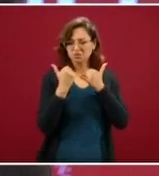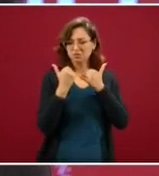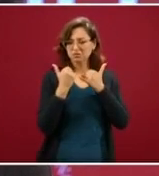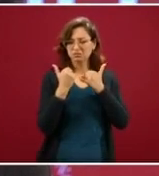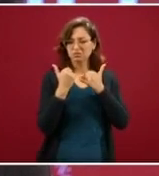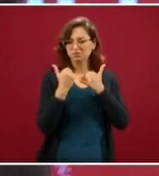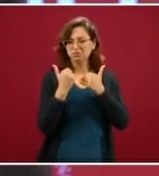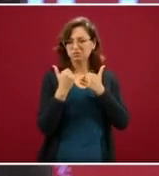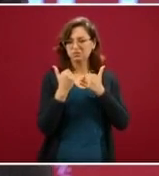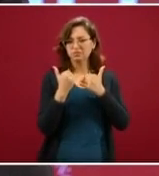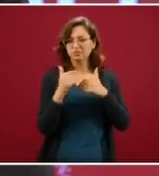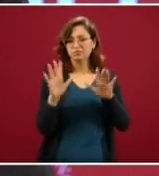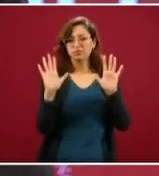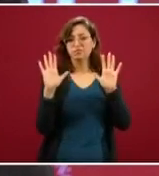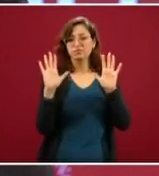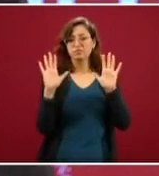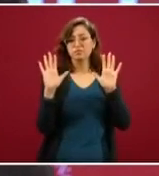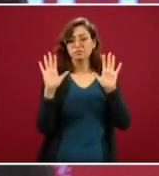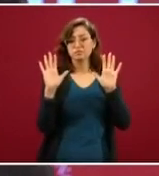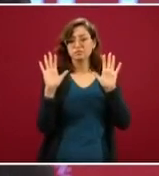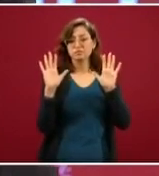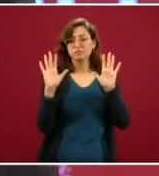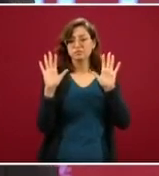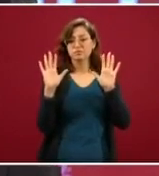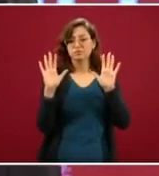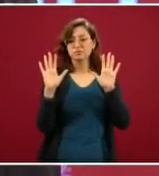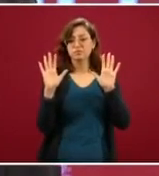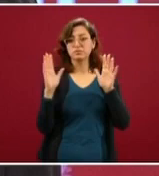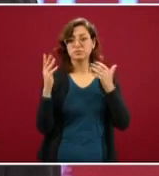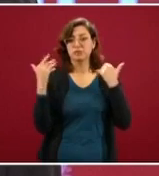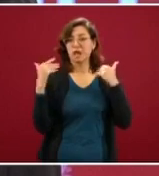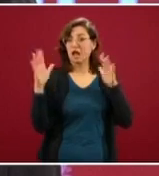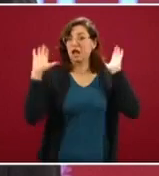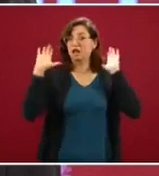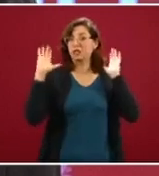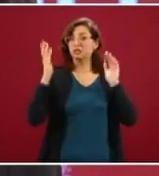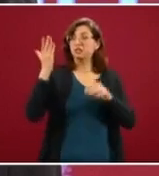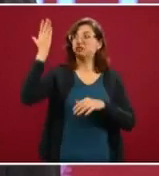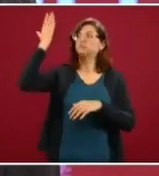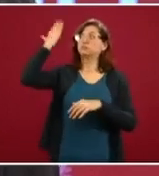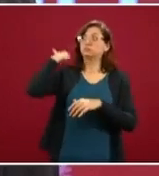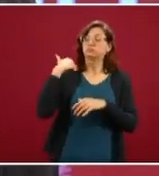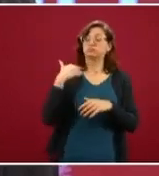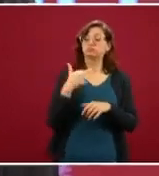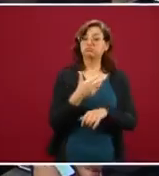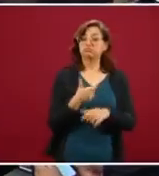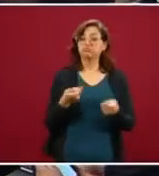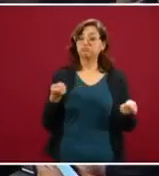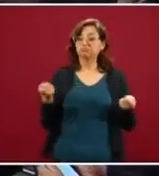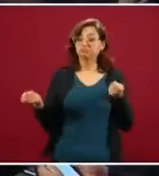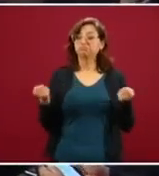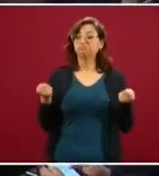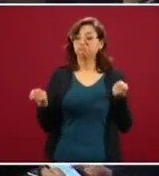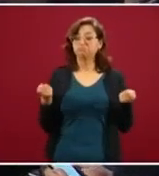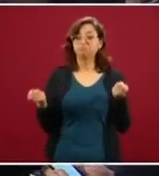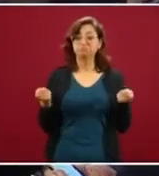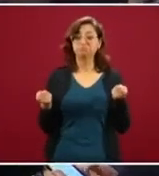que tenía entonces. Tenían mucho control. Iban